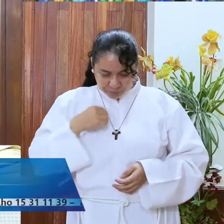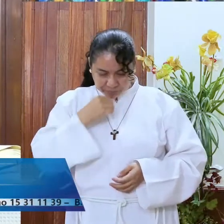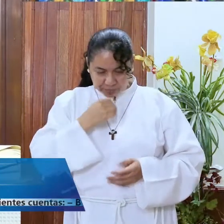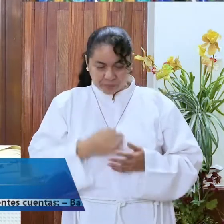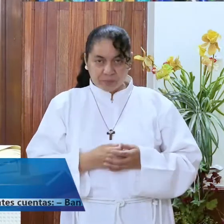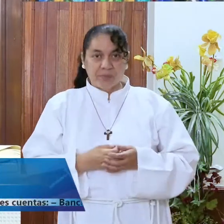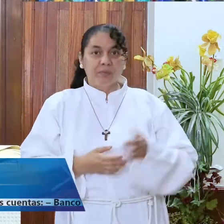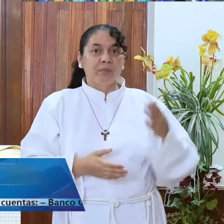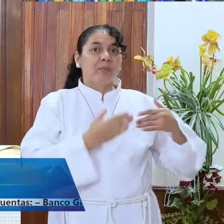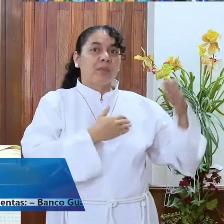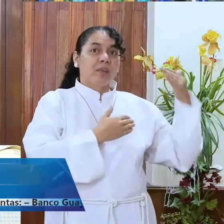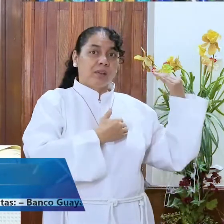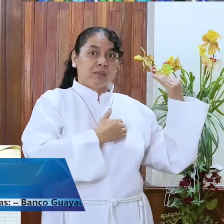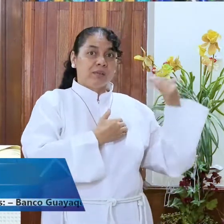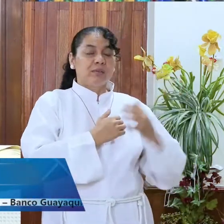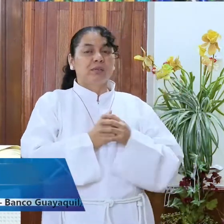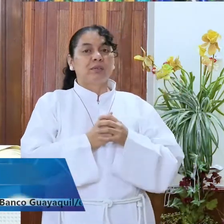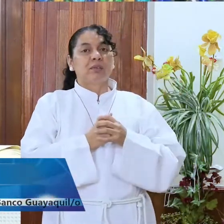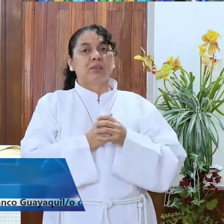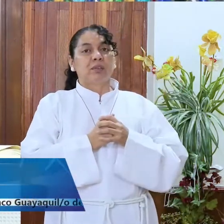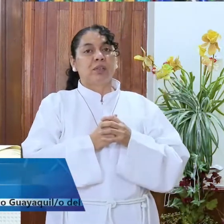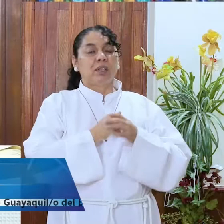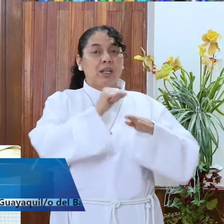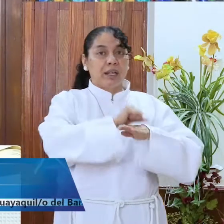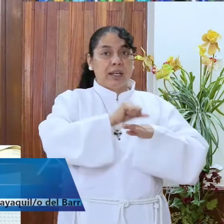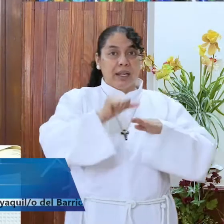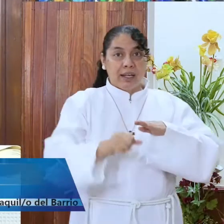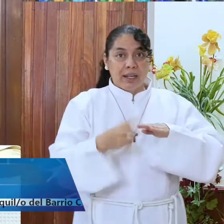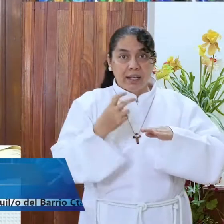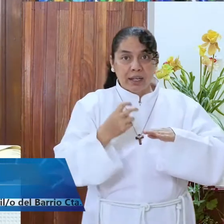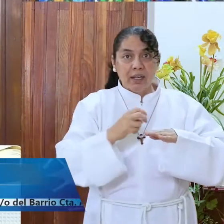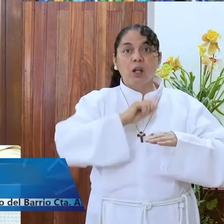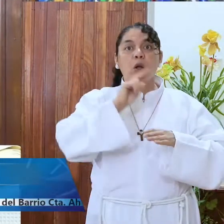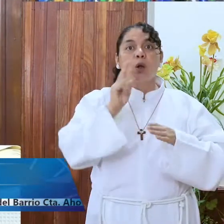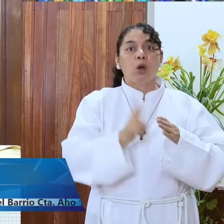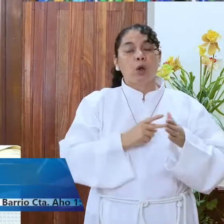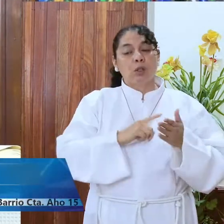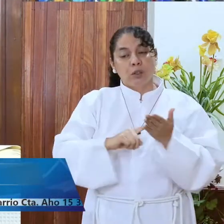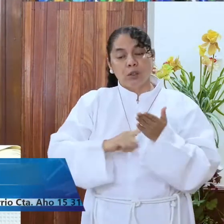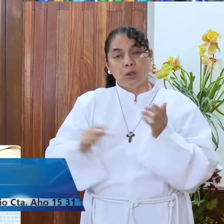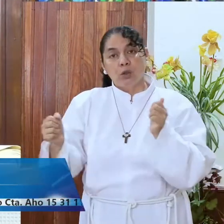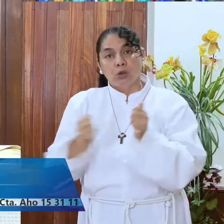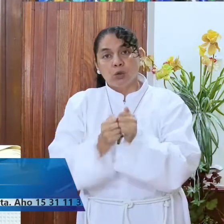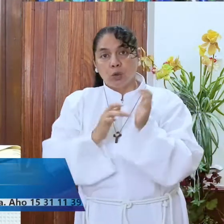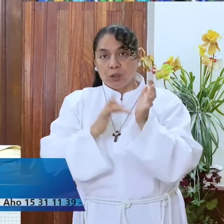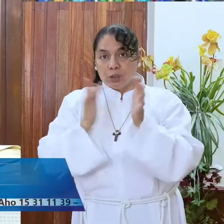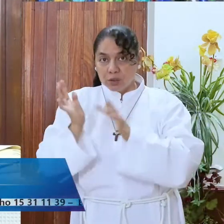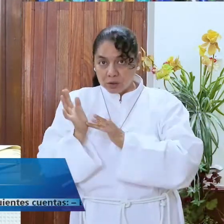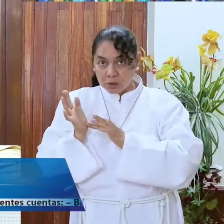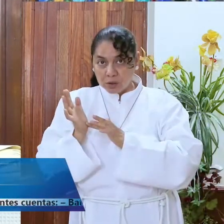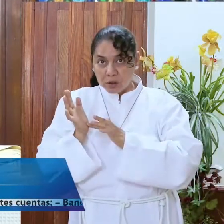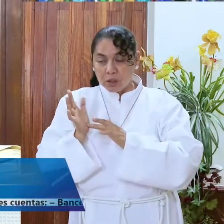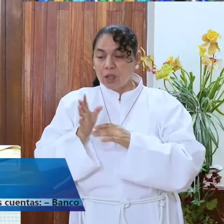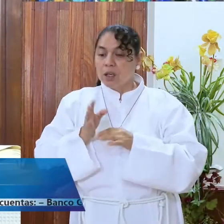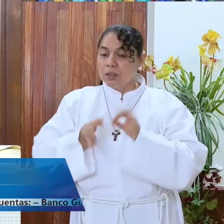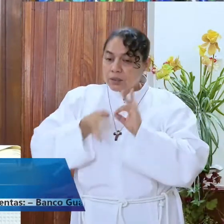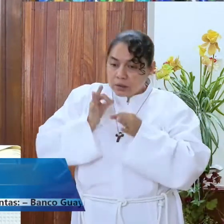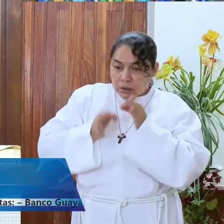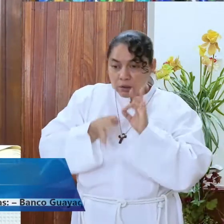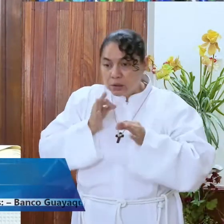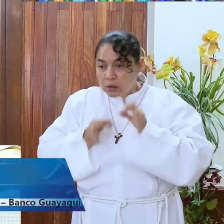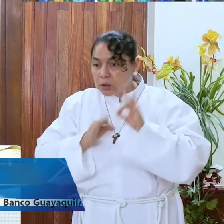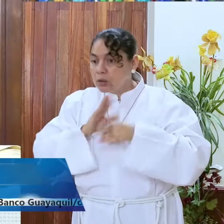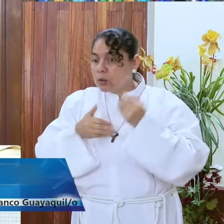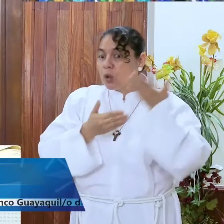en aquel tiempo los apóstoles volvieron a reunirse con jesús y le contaron todo lo